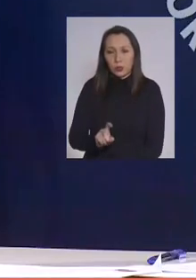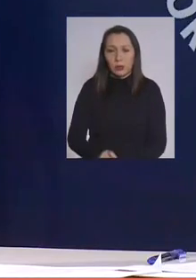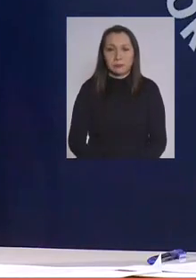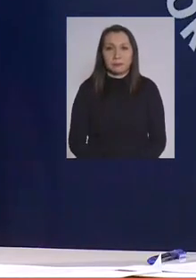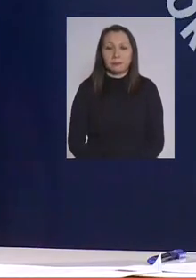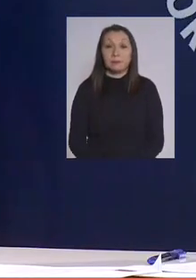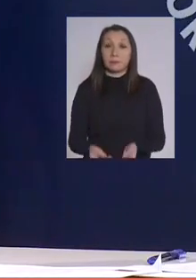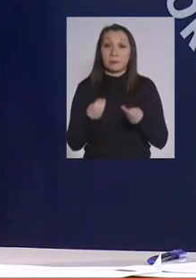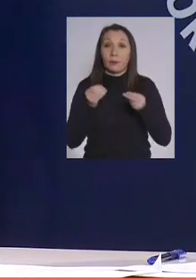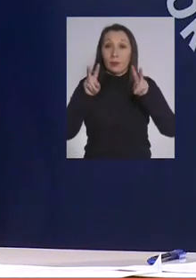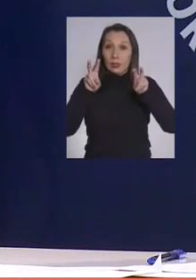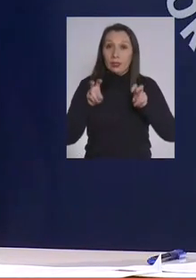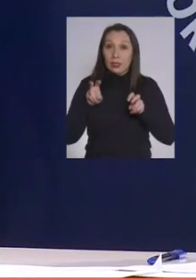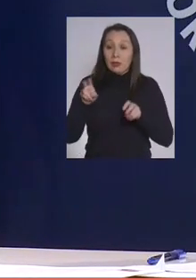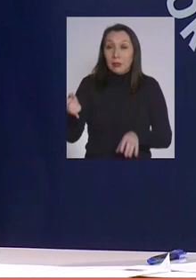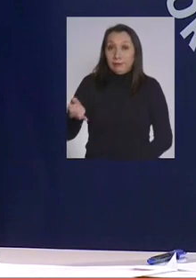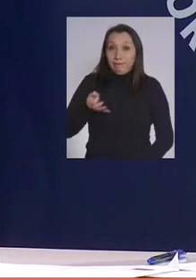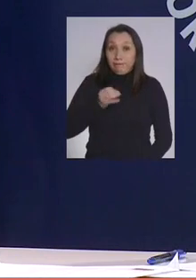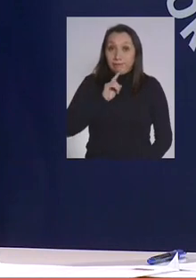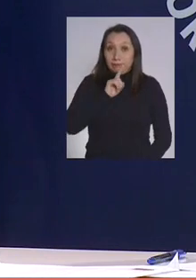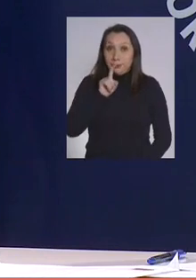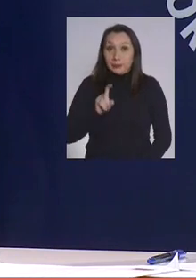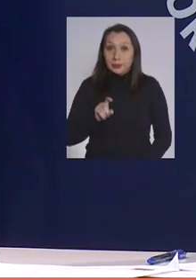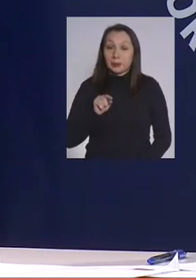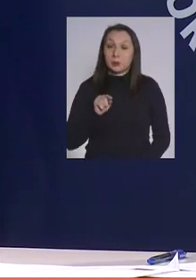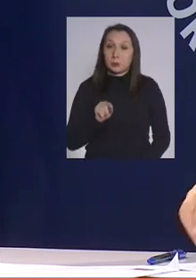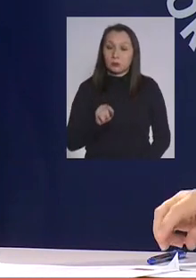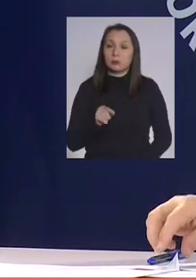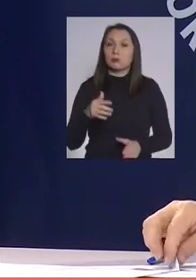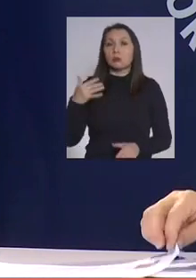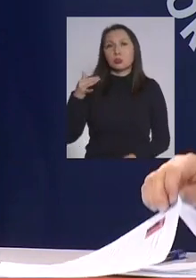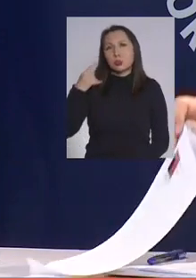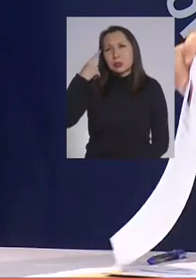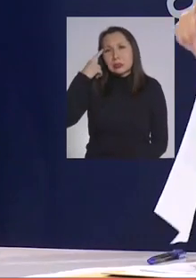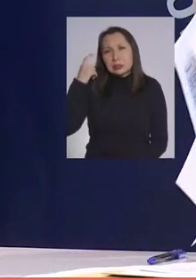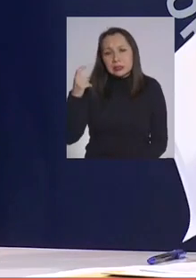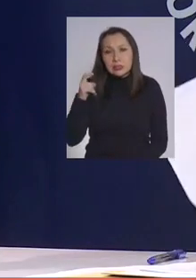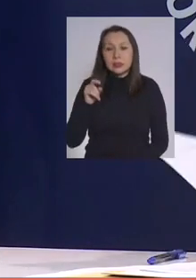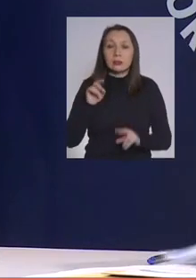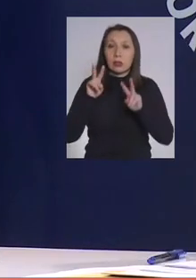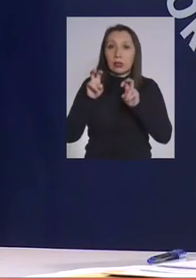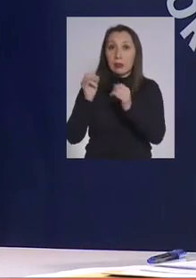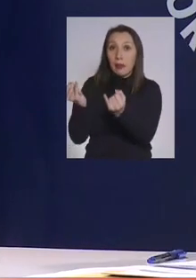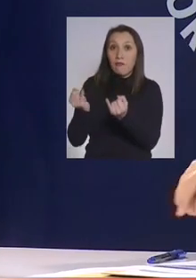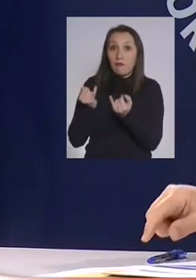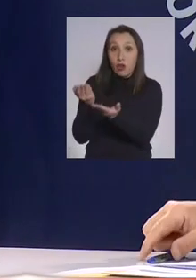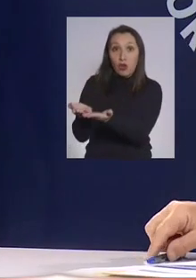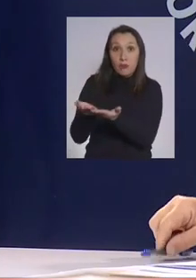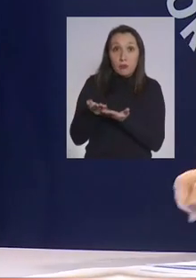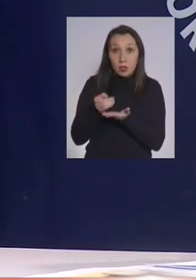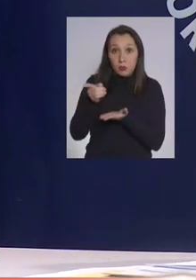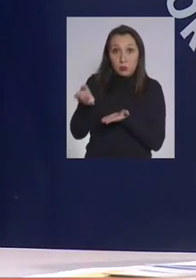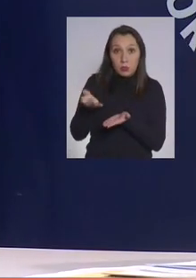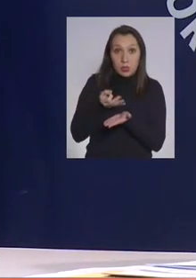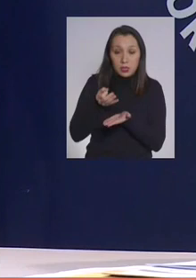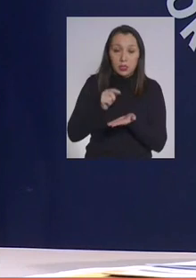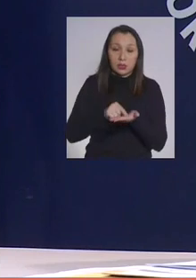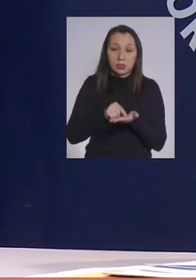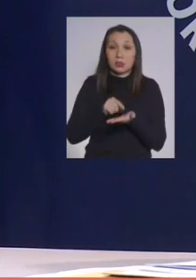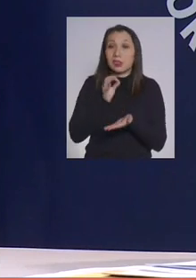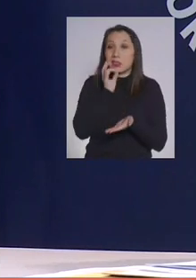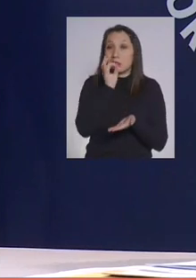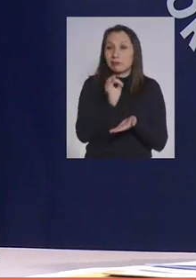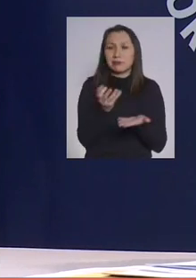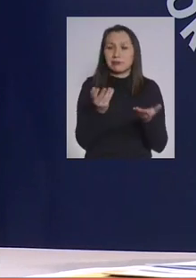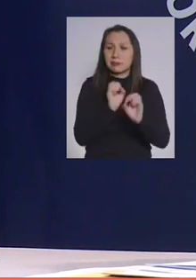bueno con respecto a su pregunta creo que es muy importante en relación a este informe que usted menciona es